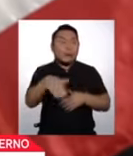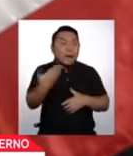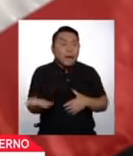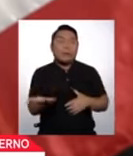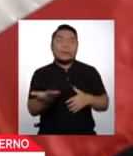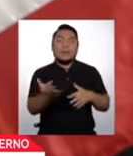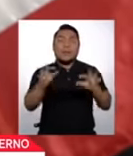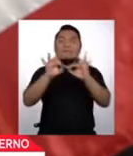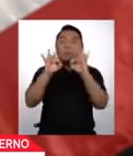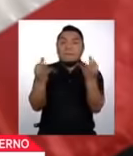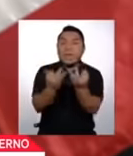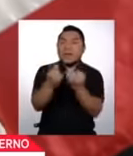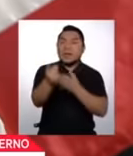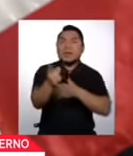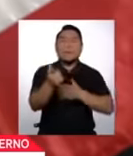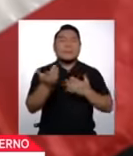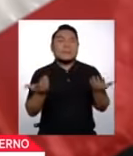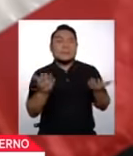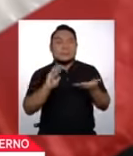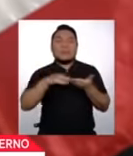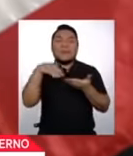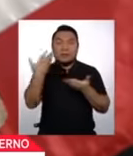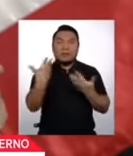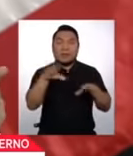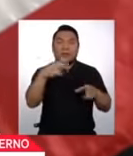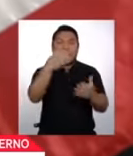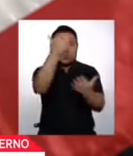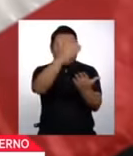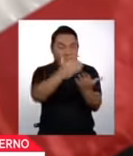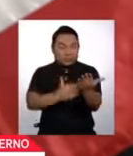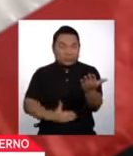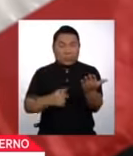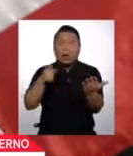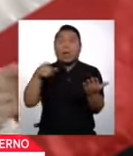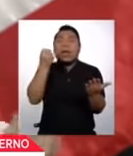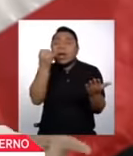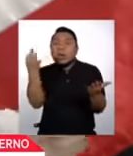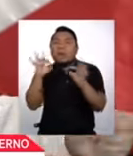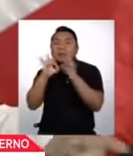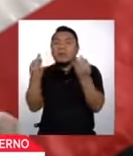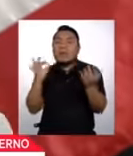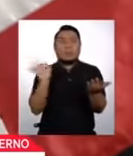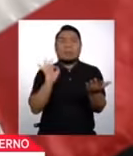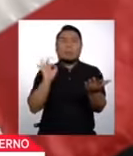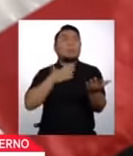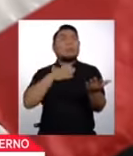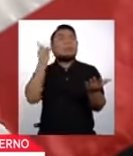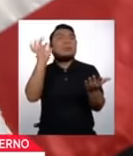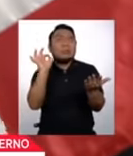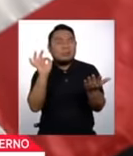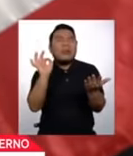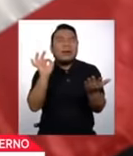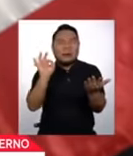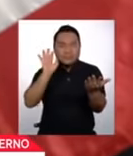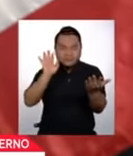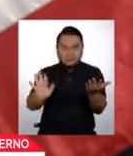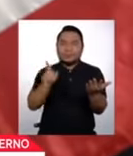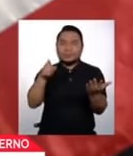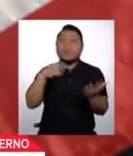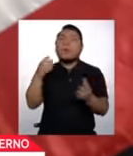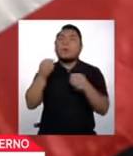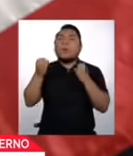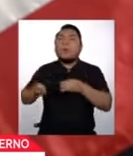hogares que después que tengamos el padrón no hayan sido considerados, vamos a dar los mecanismos para que puedan inscribirse